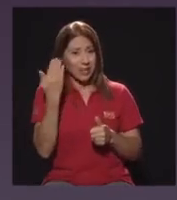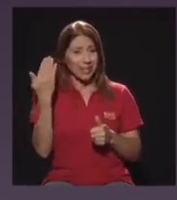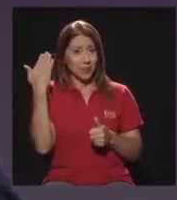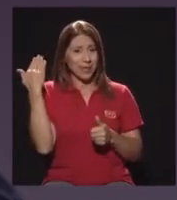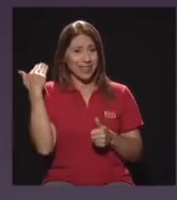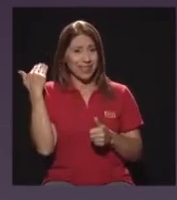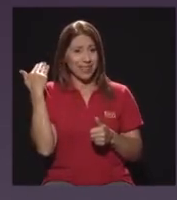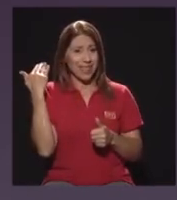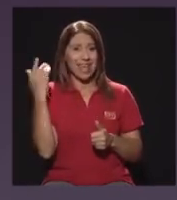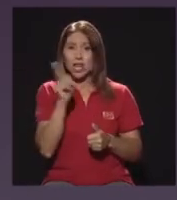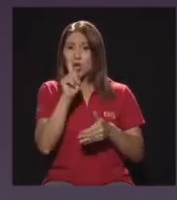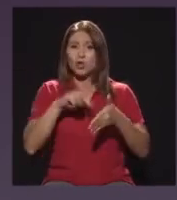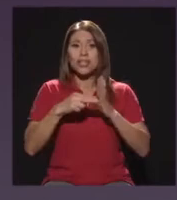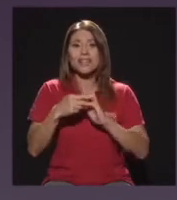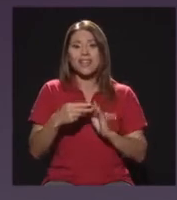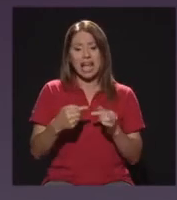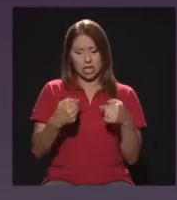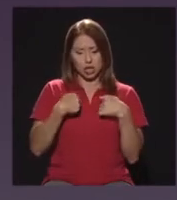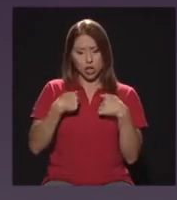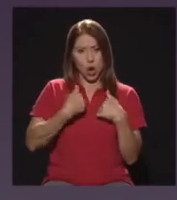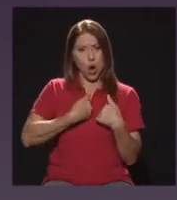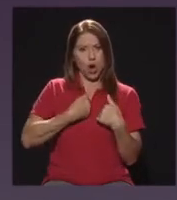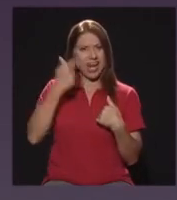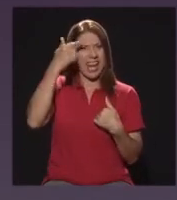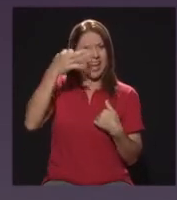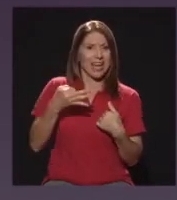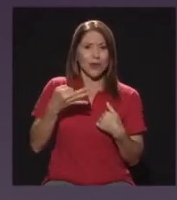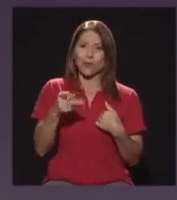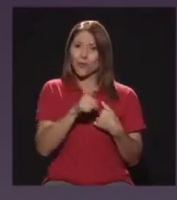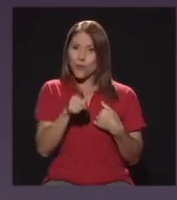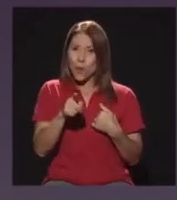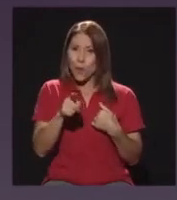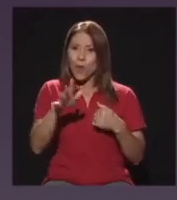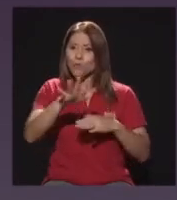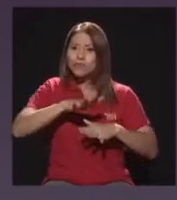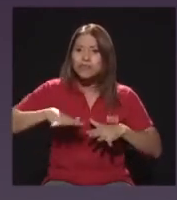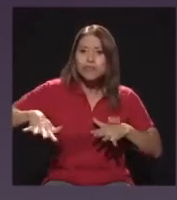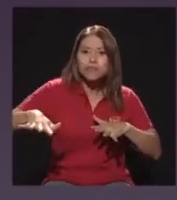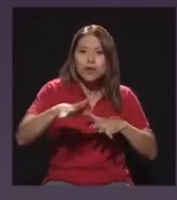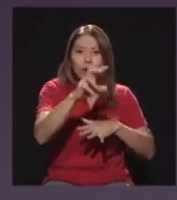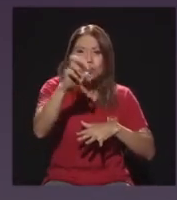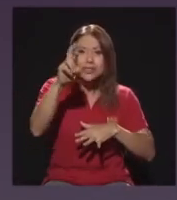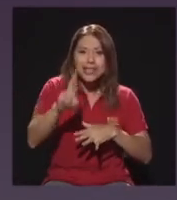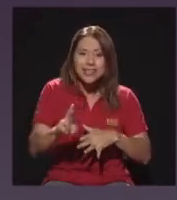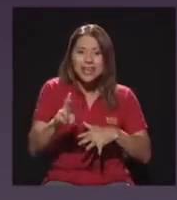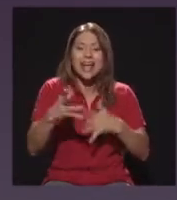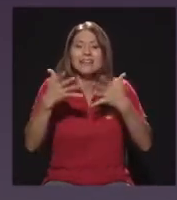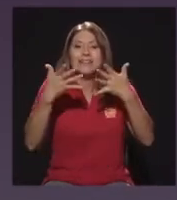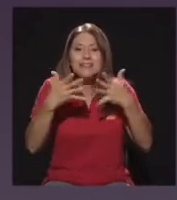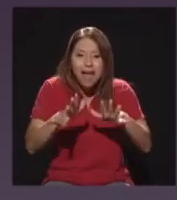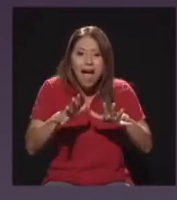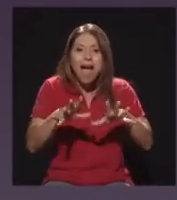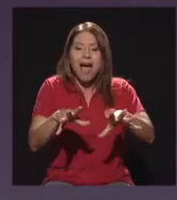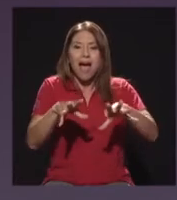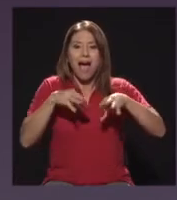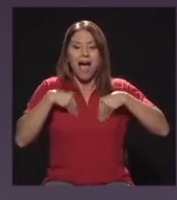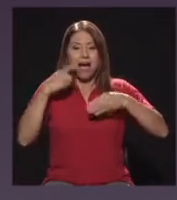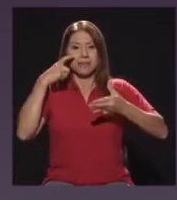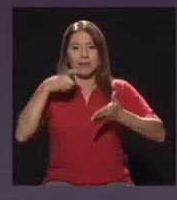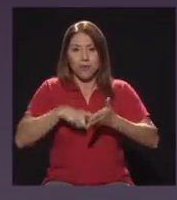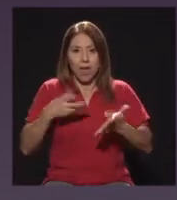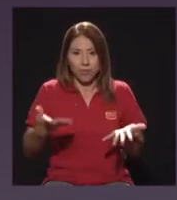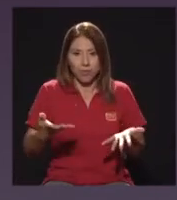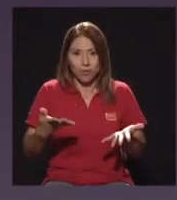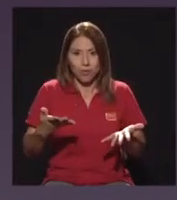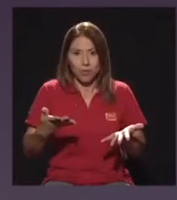que considere yo sino que es lo que el estado costarricense ya ha asegurado y en ese sentido pues